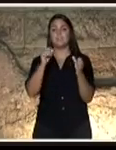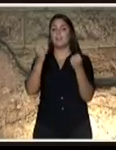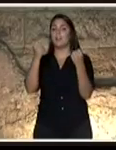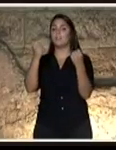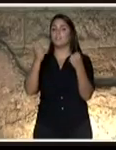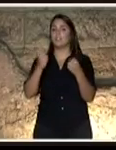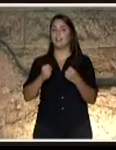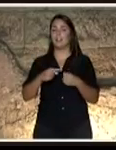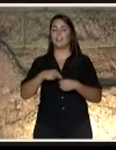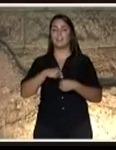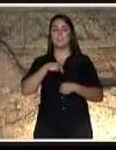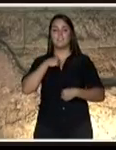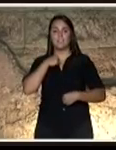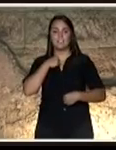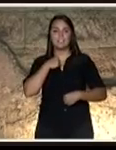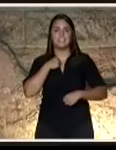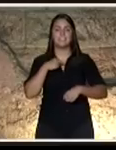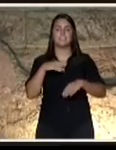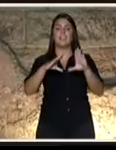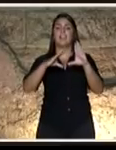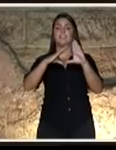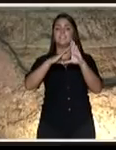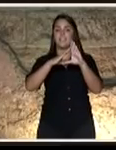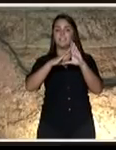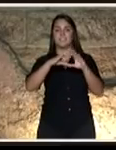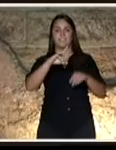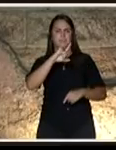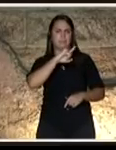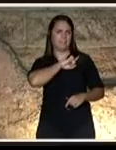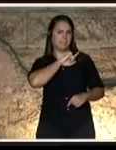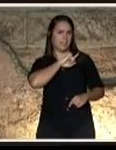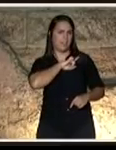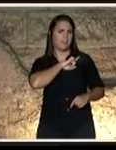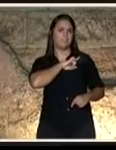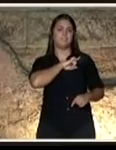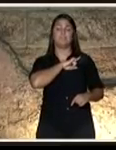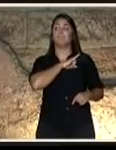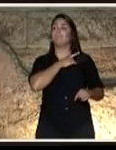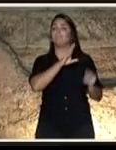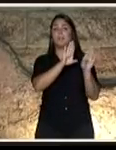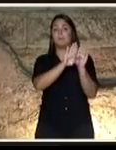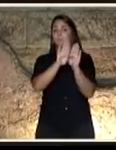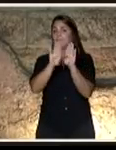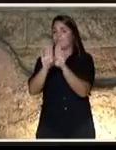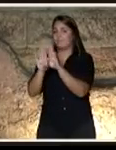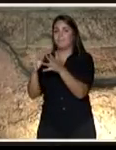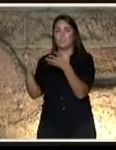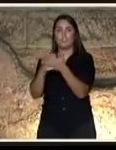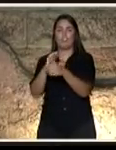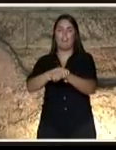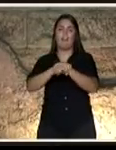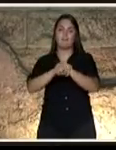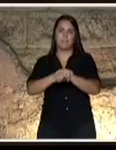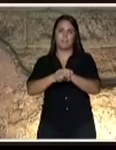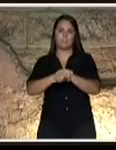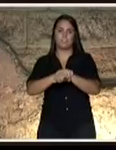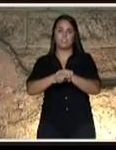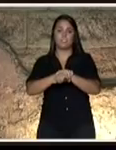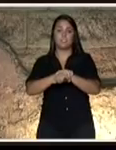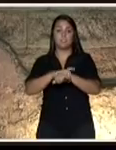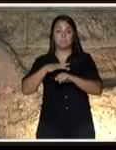autoridades civiles, eclesiásticas, militares, paisanos, amigos todos, estar aquí